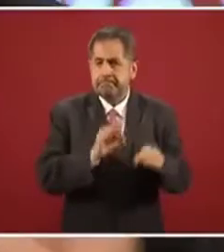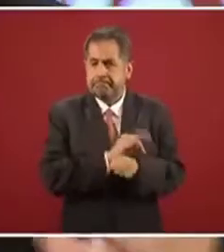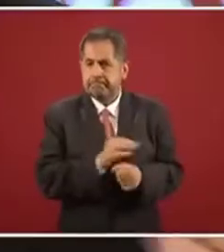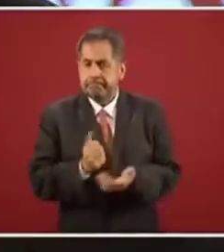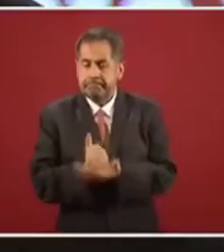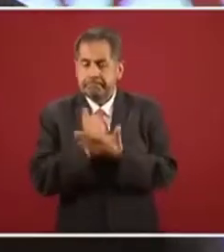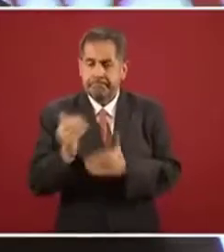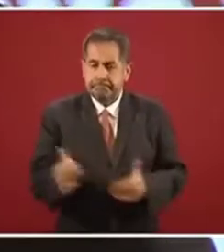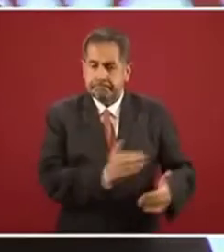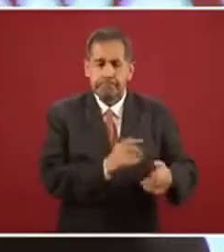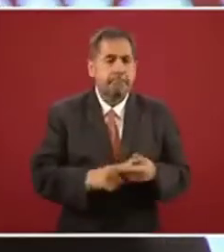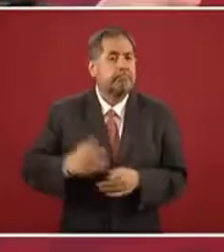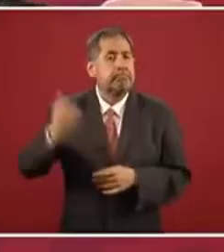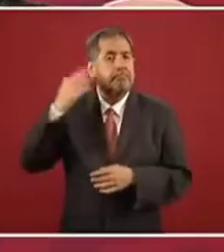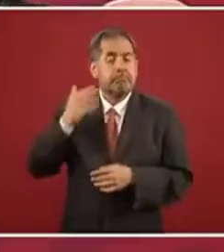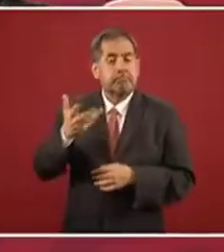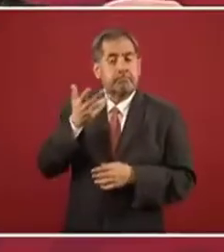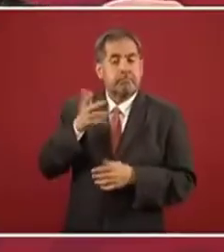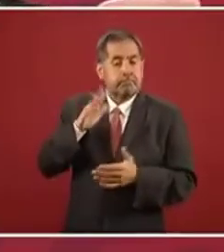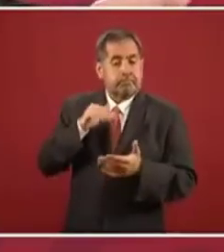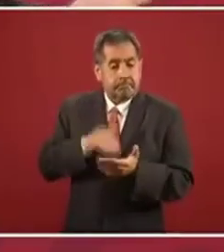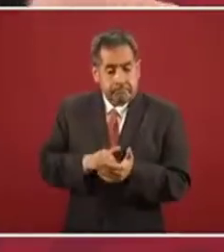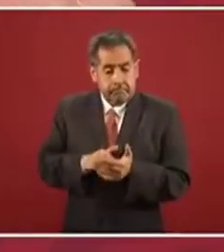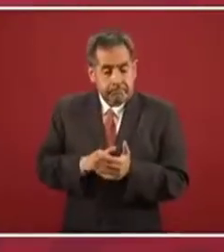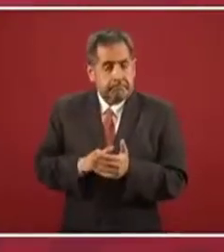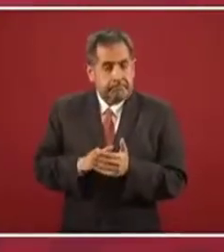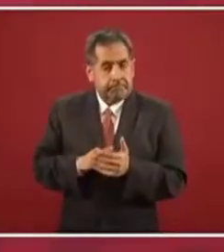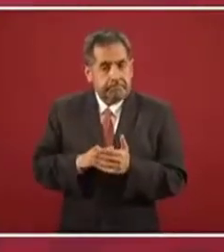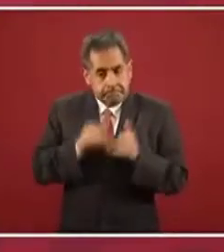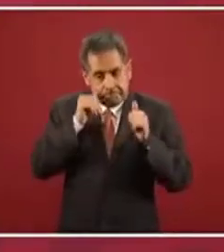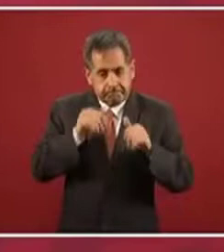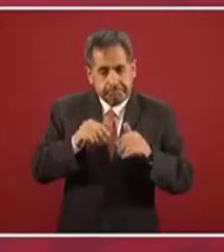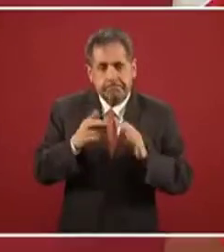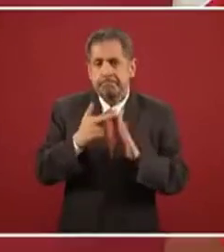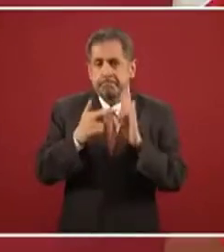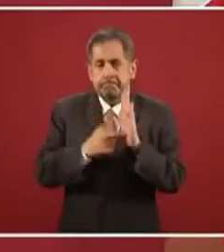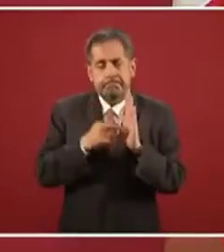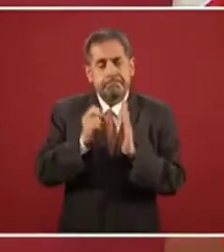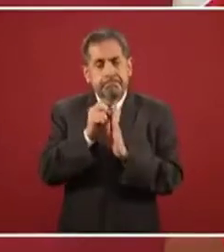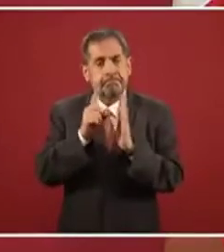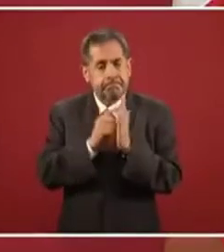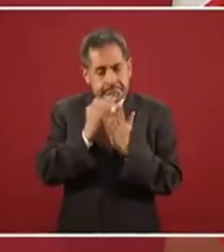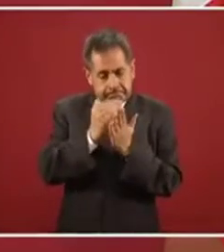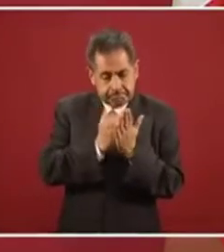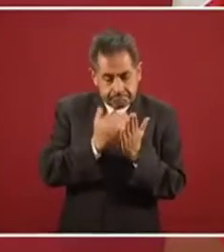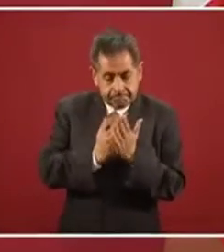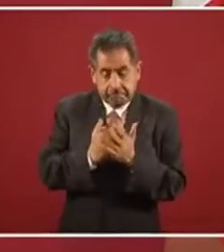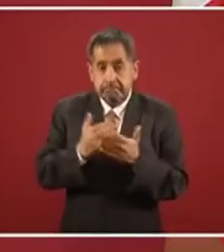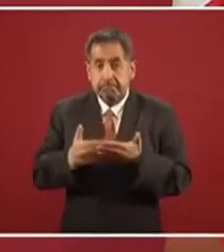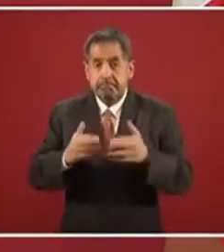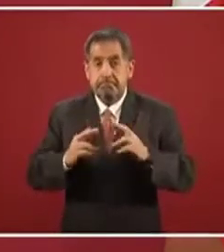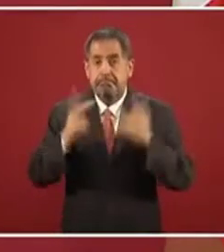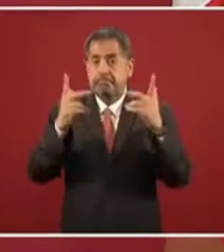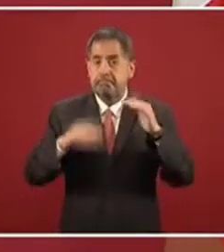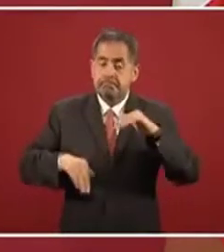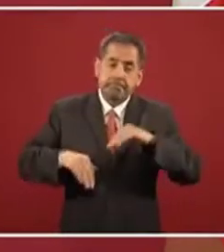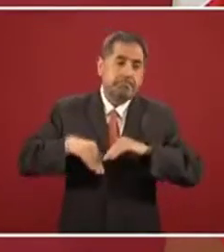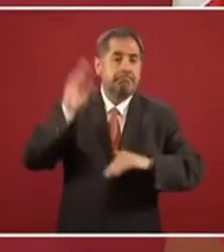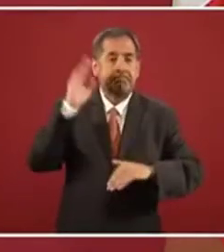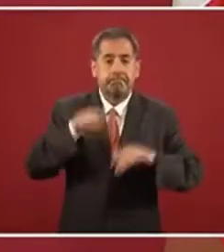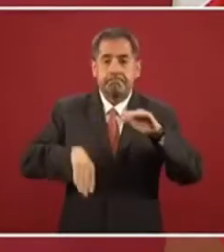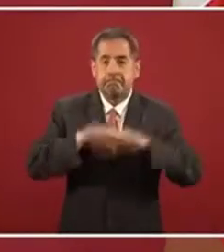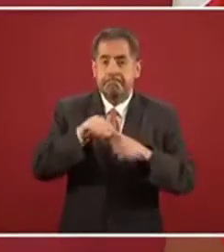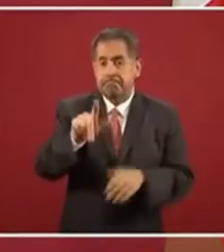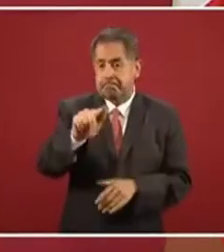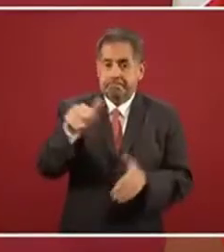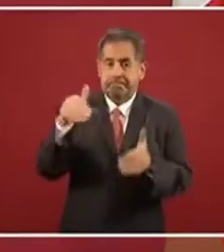de atender menos de 10 mil y ahora va a tener que atender casi 70 mil. Y es parte de la política mexicana